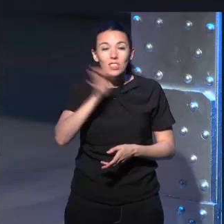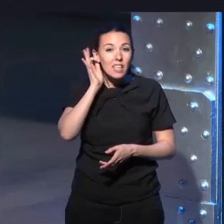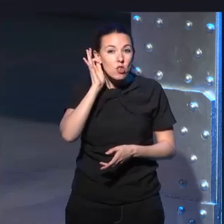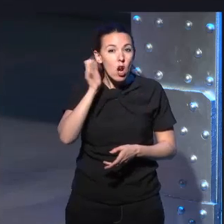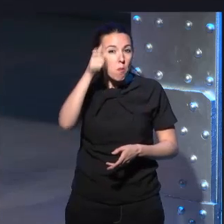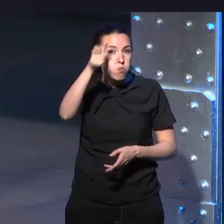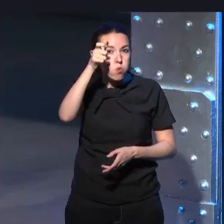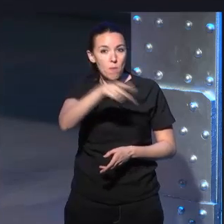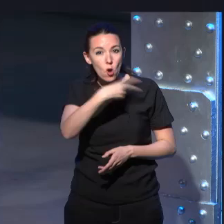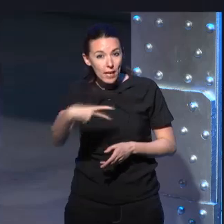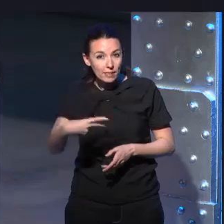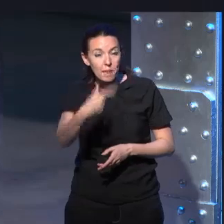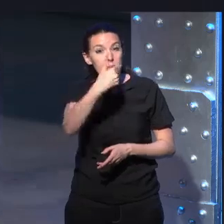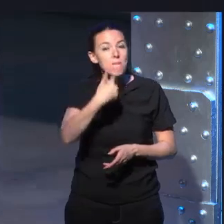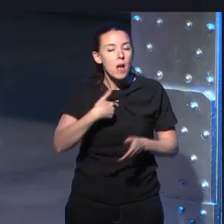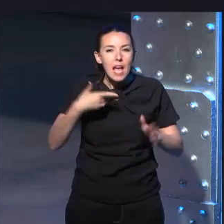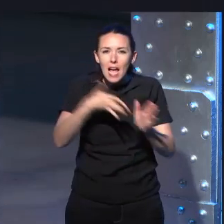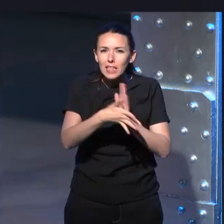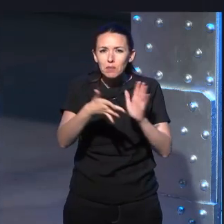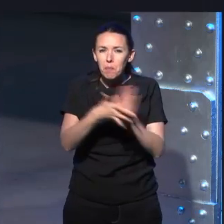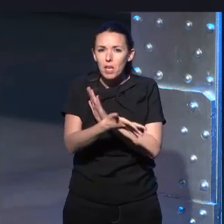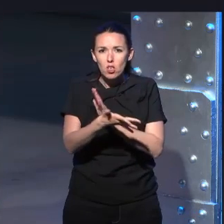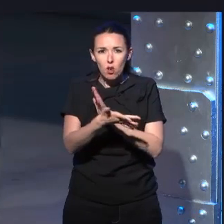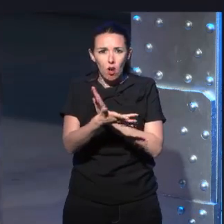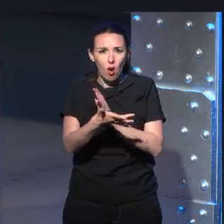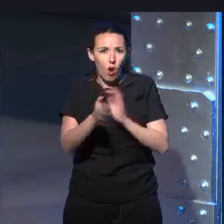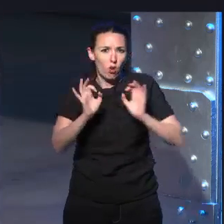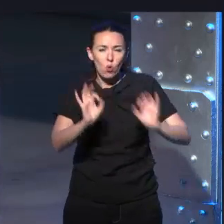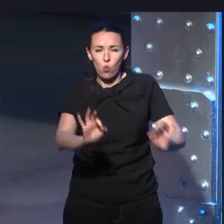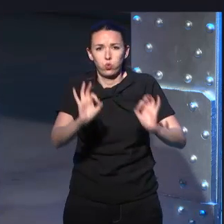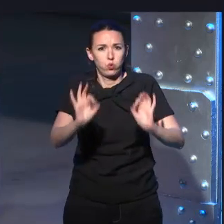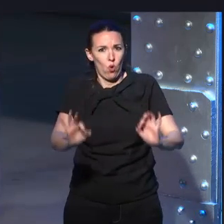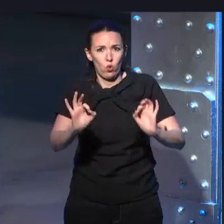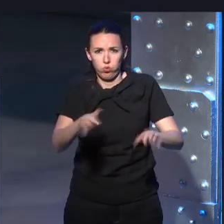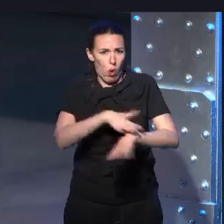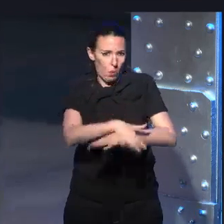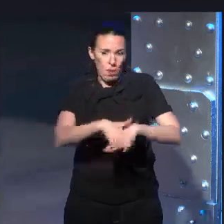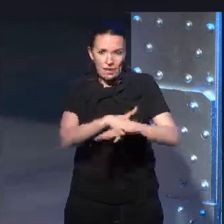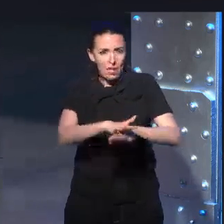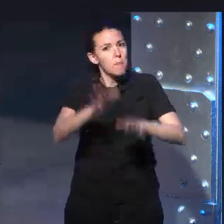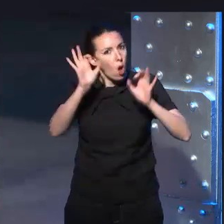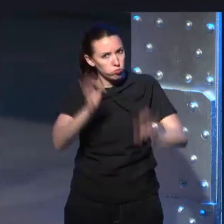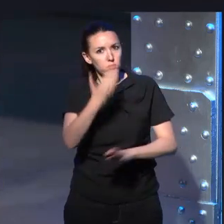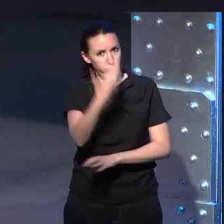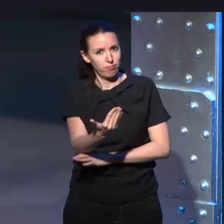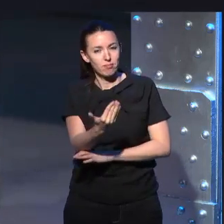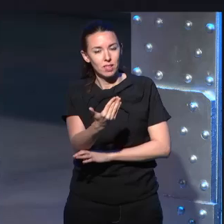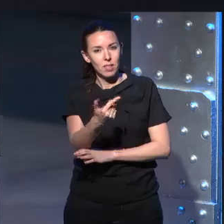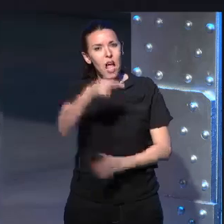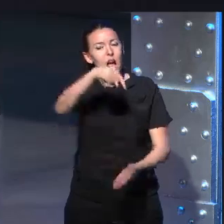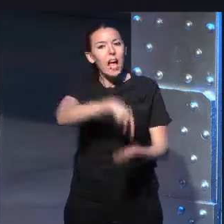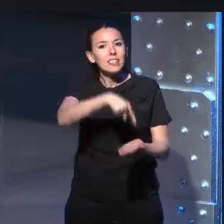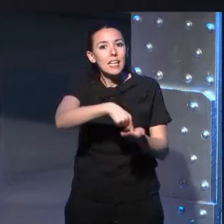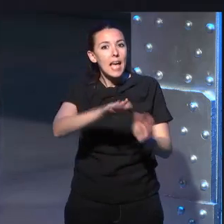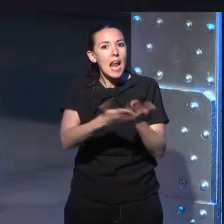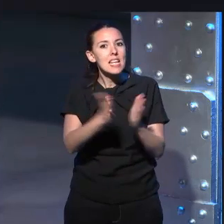Cantabria que explicó de una forma así muy, muy sucinta, muy precisa y muy, muy básica, pero muy certera, lo que le exigía